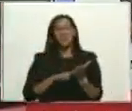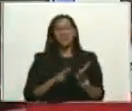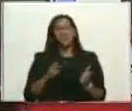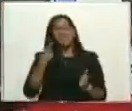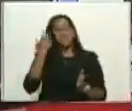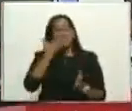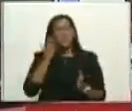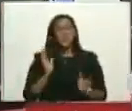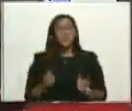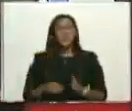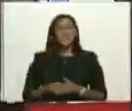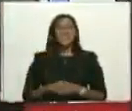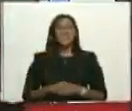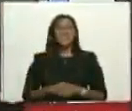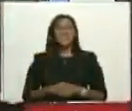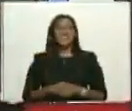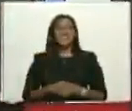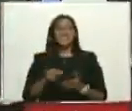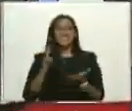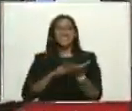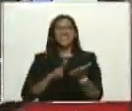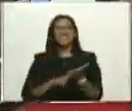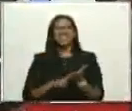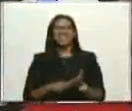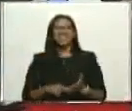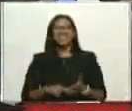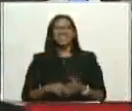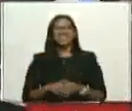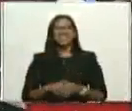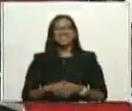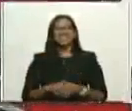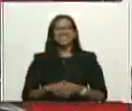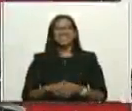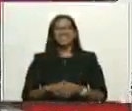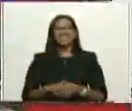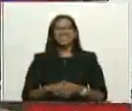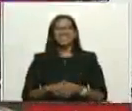dudas. Esa es de verdad. Esta es de verdad.